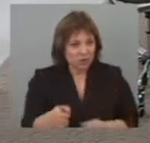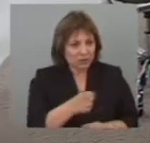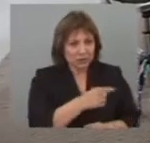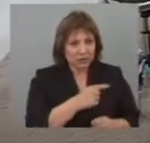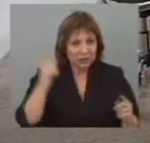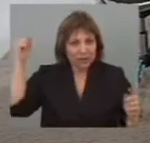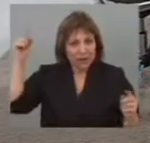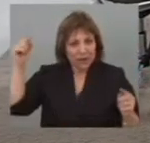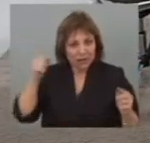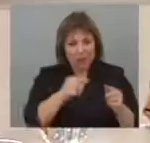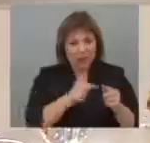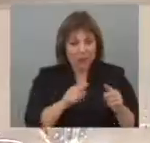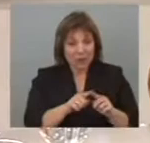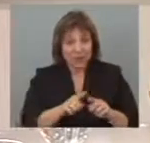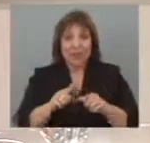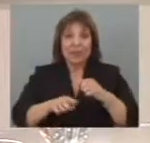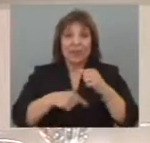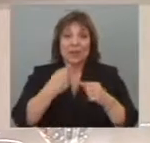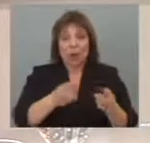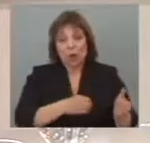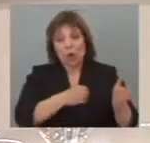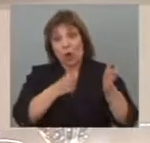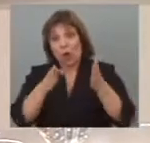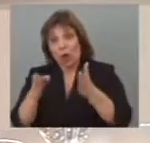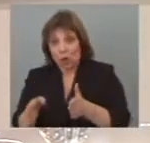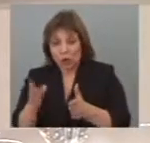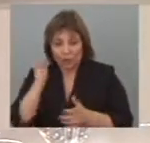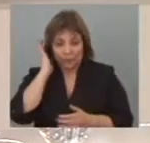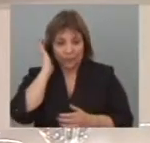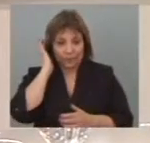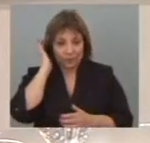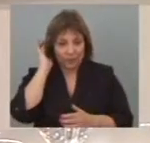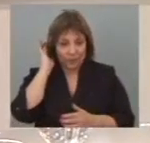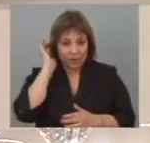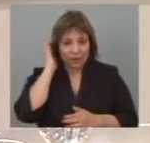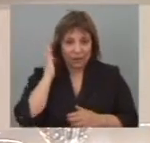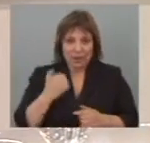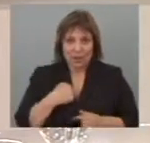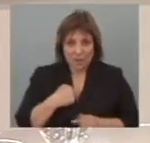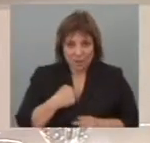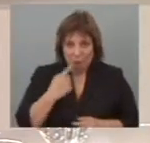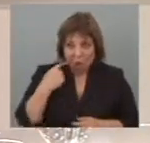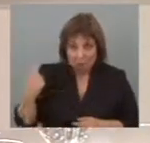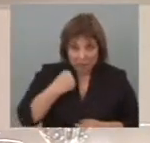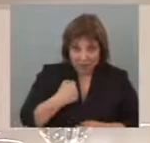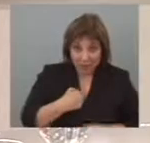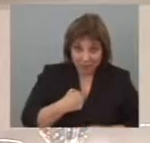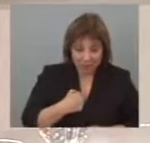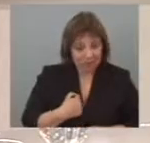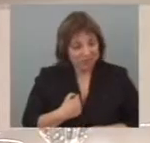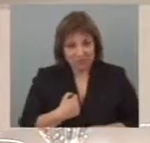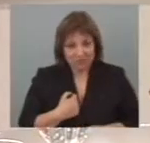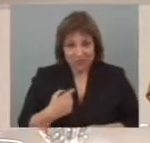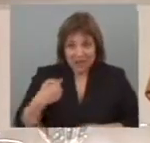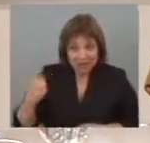adolescentes. Y después nos encontrábamos con la otra cara de la moneda. A mí ningún tipo me pega. Yo, a mí que no